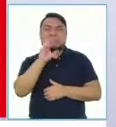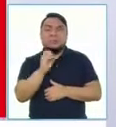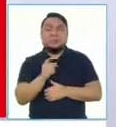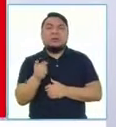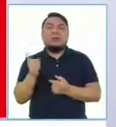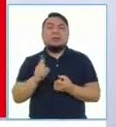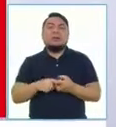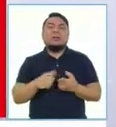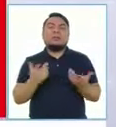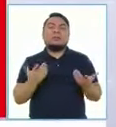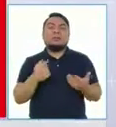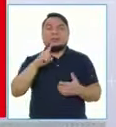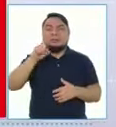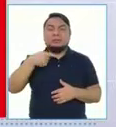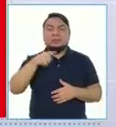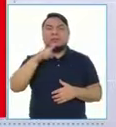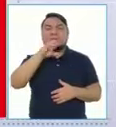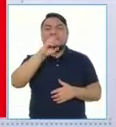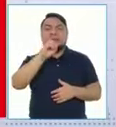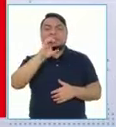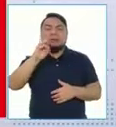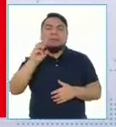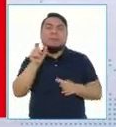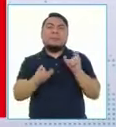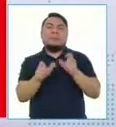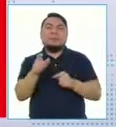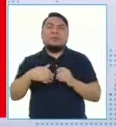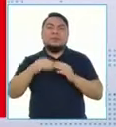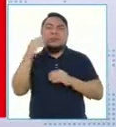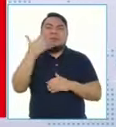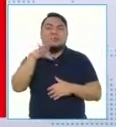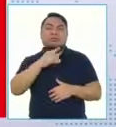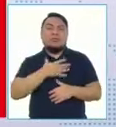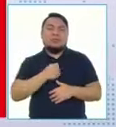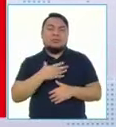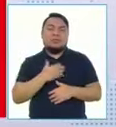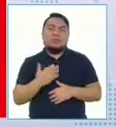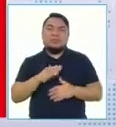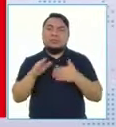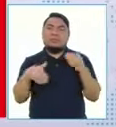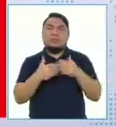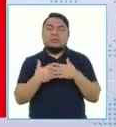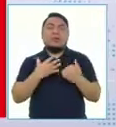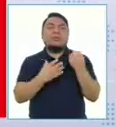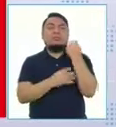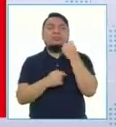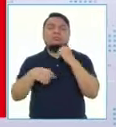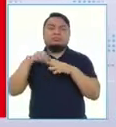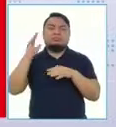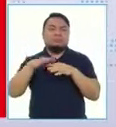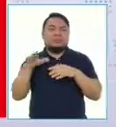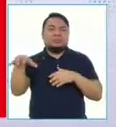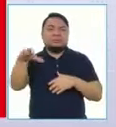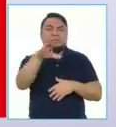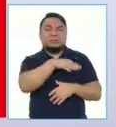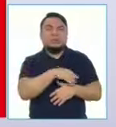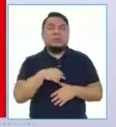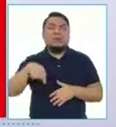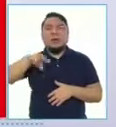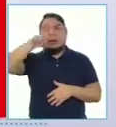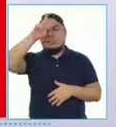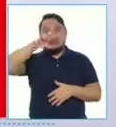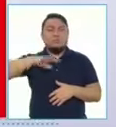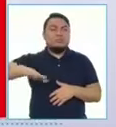a 1.006 personas mayores de 18 años de todos los niveles socioeconómicos en el ámbito nacional